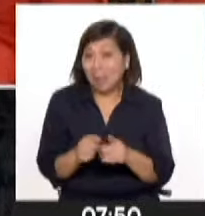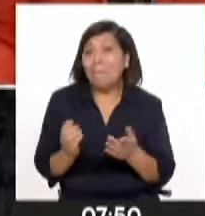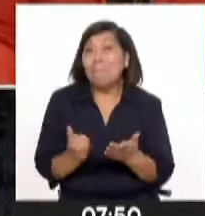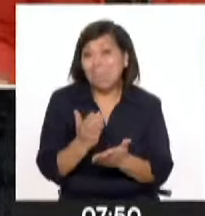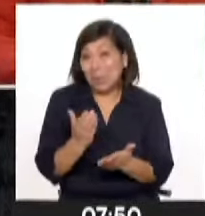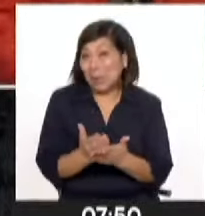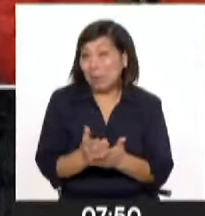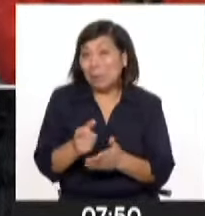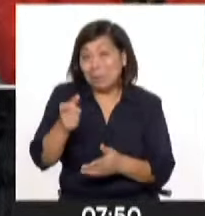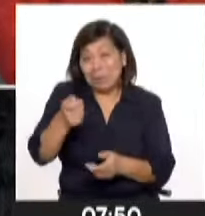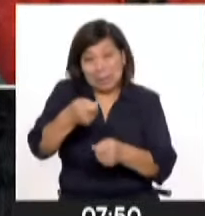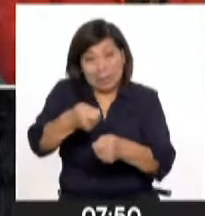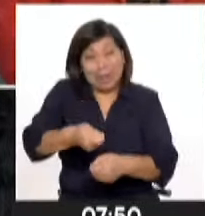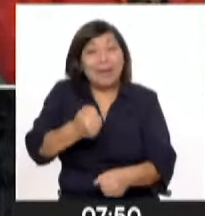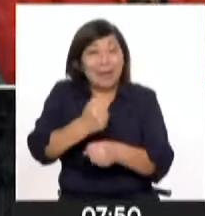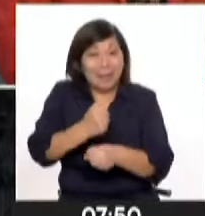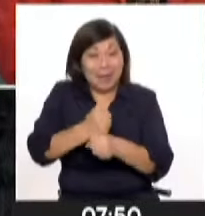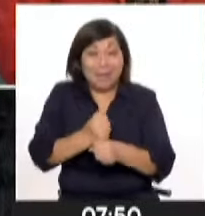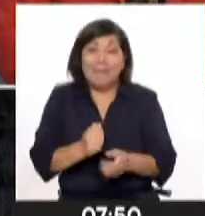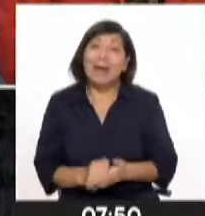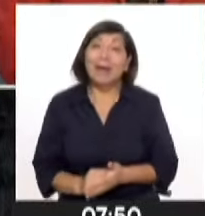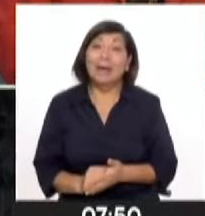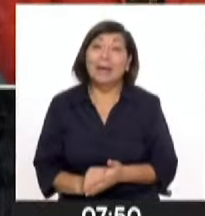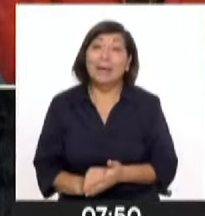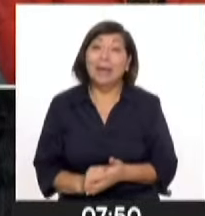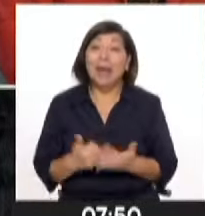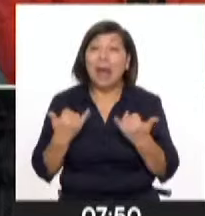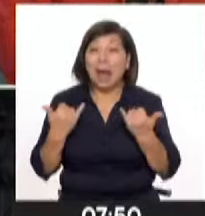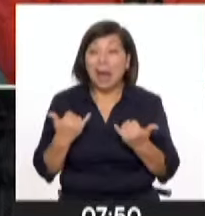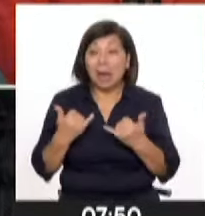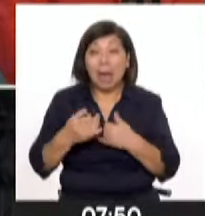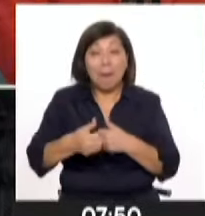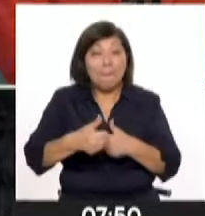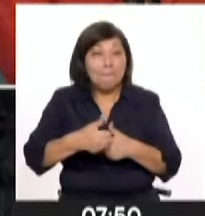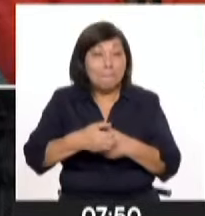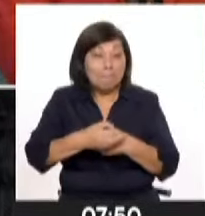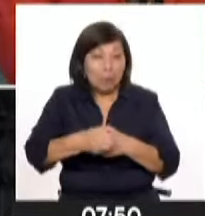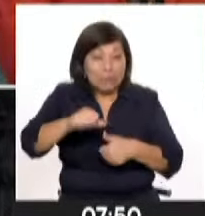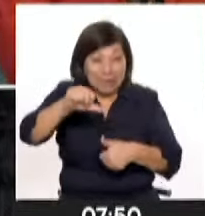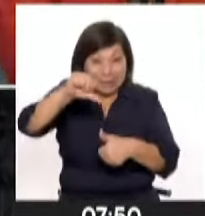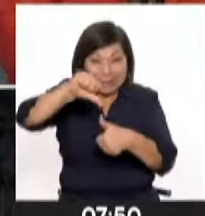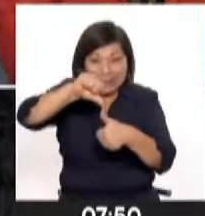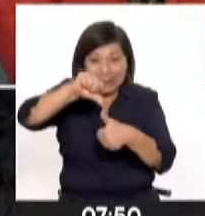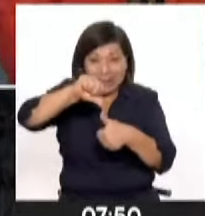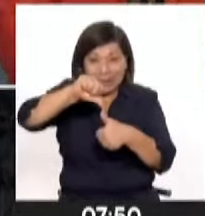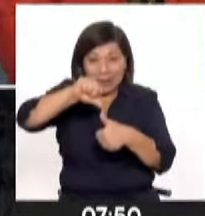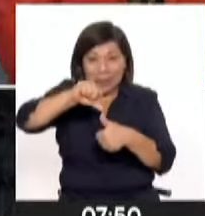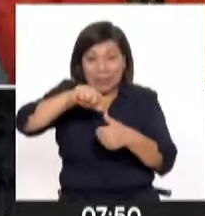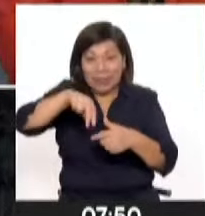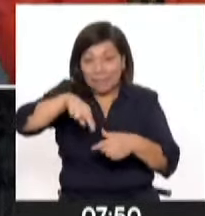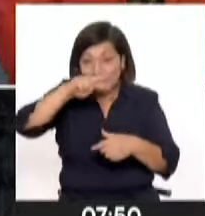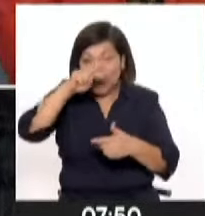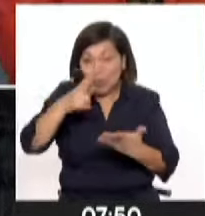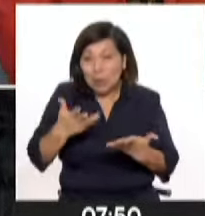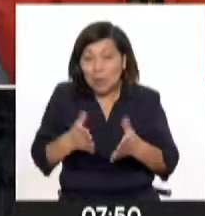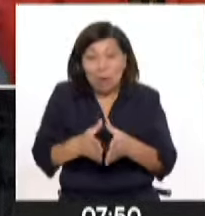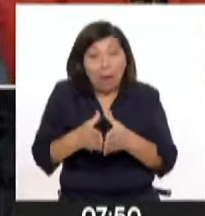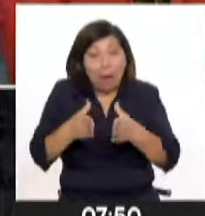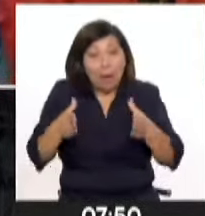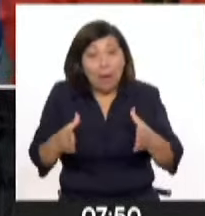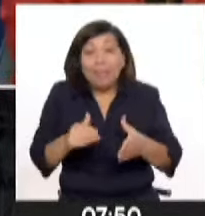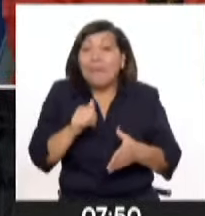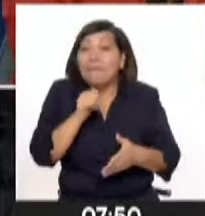problemas con los agricultores. Entonces, en la zona centro del país, que también es una zona agrícola bastante grande